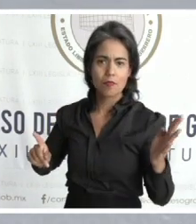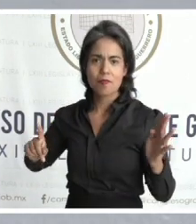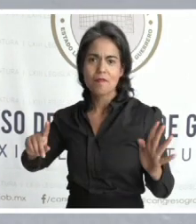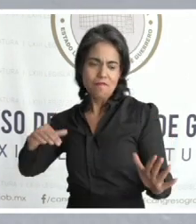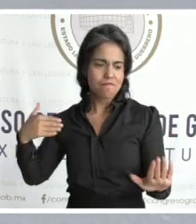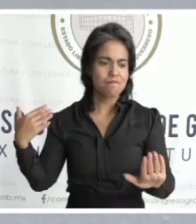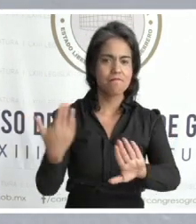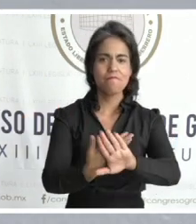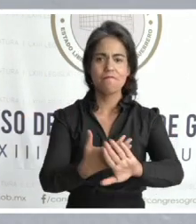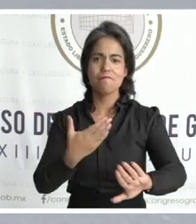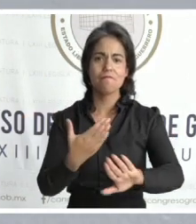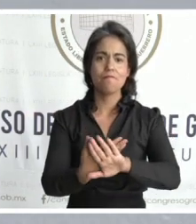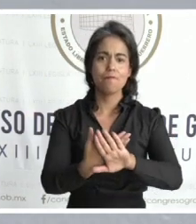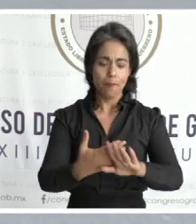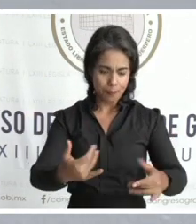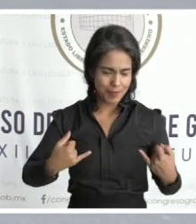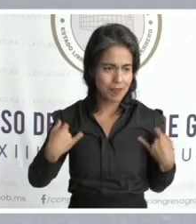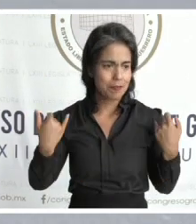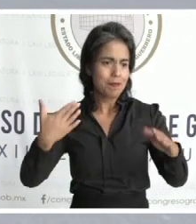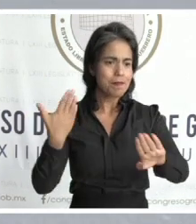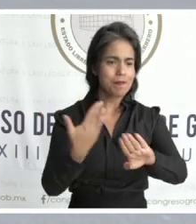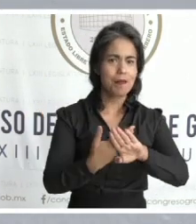nuestros adolescentes.